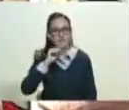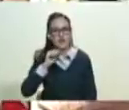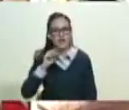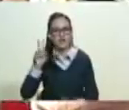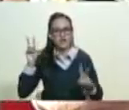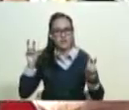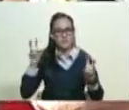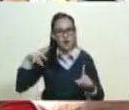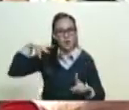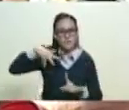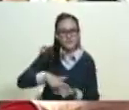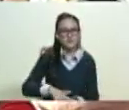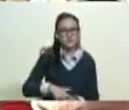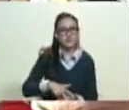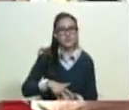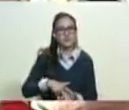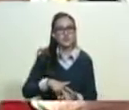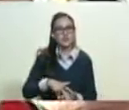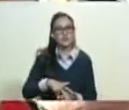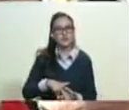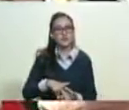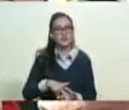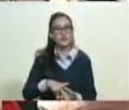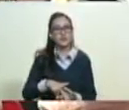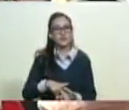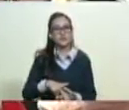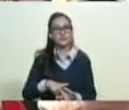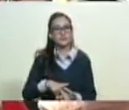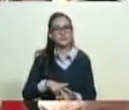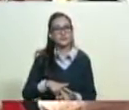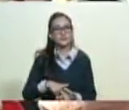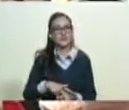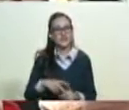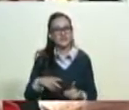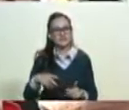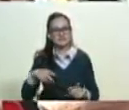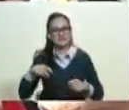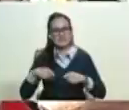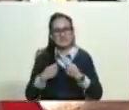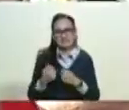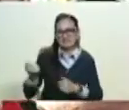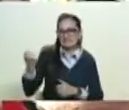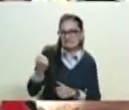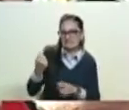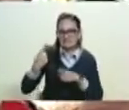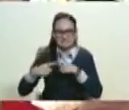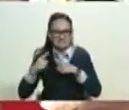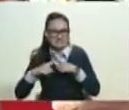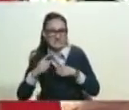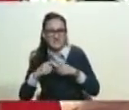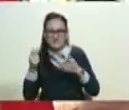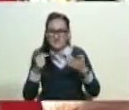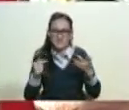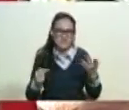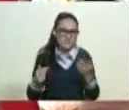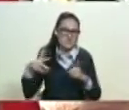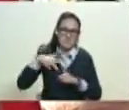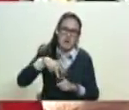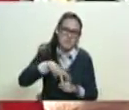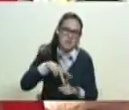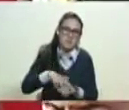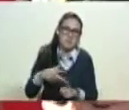de opresión, de represión, de aniquilamiento, de tortura, de desapariciones, de